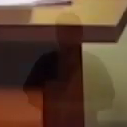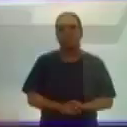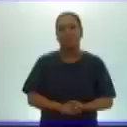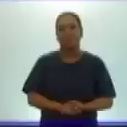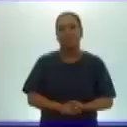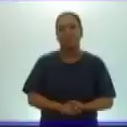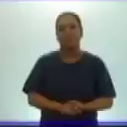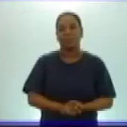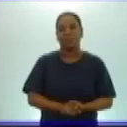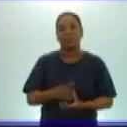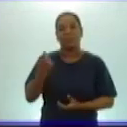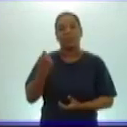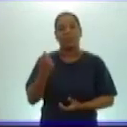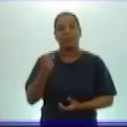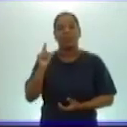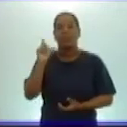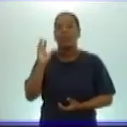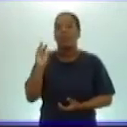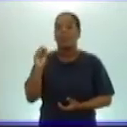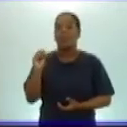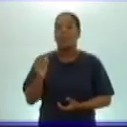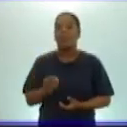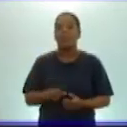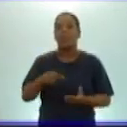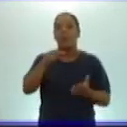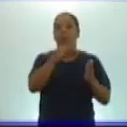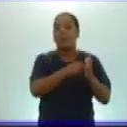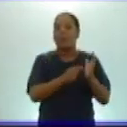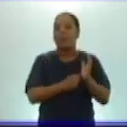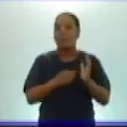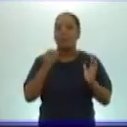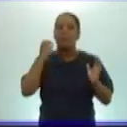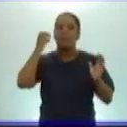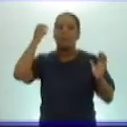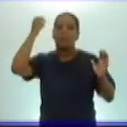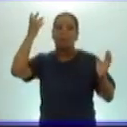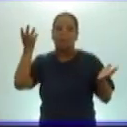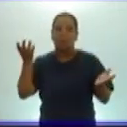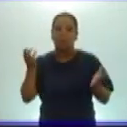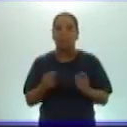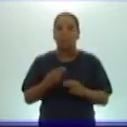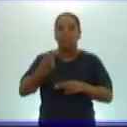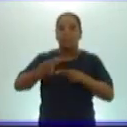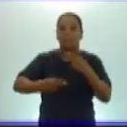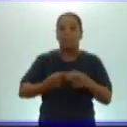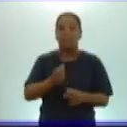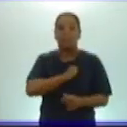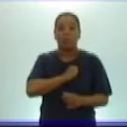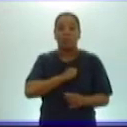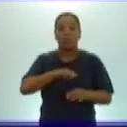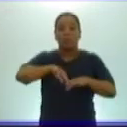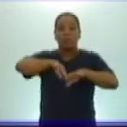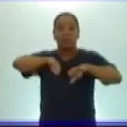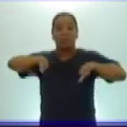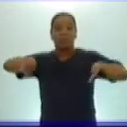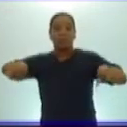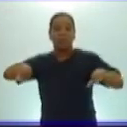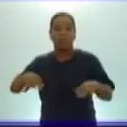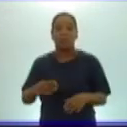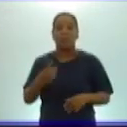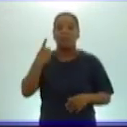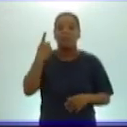Nos queda hablar de la operación de vaporización. Esta operación se realiza cuando se quieren separar los componentes de